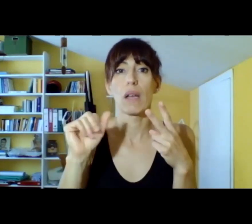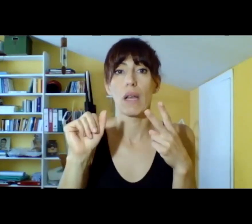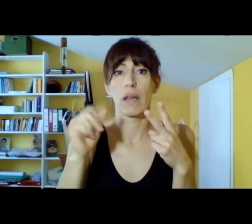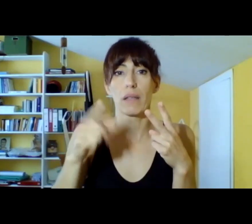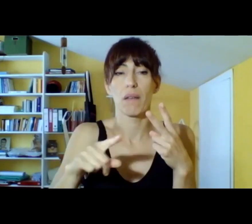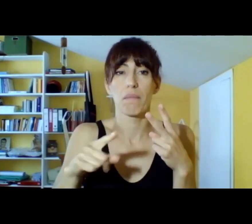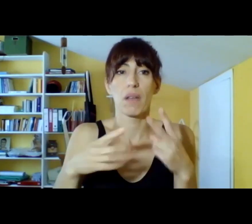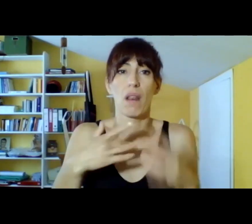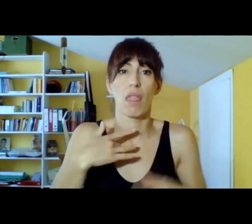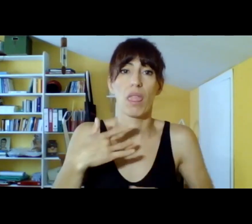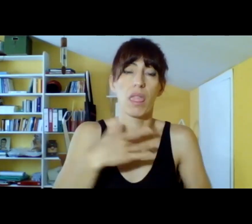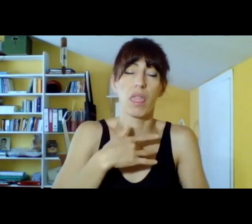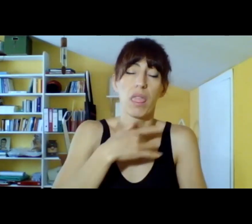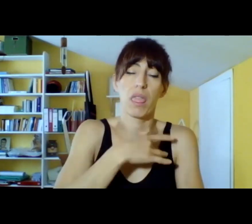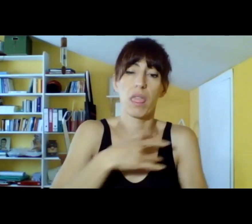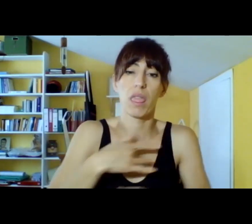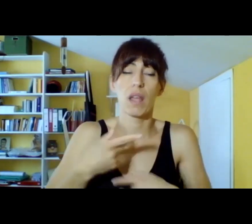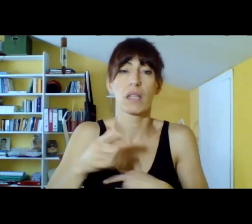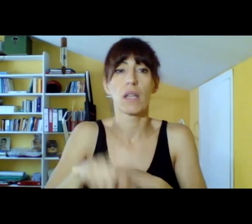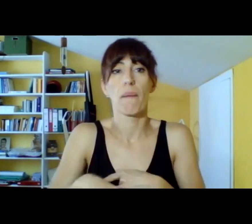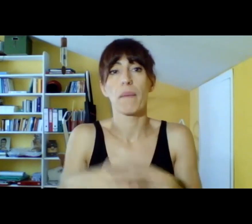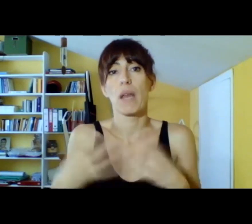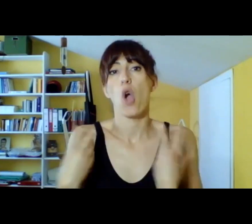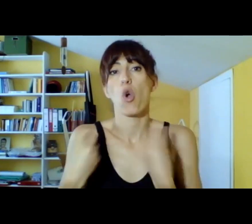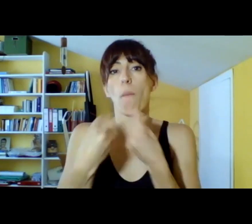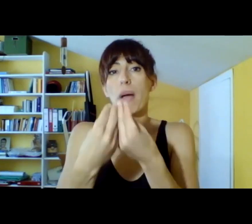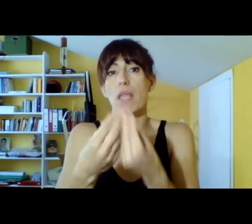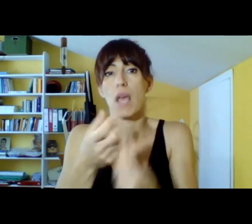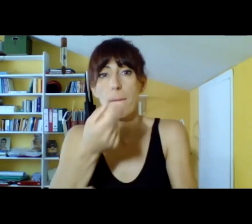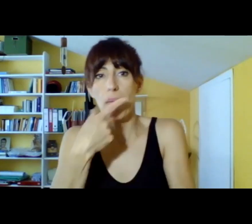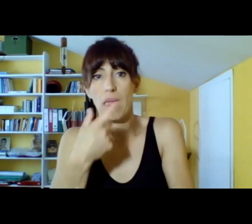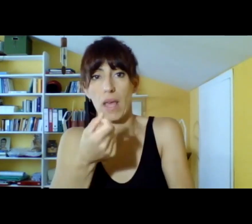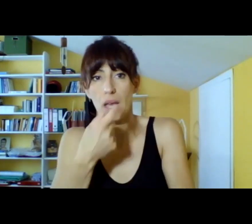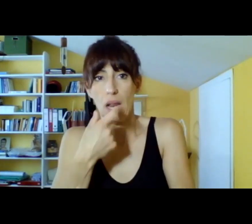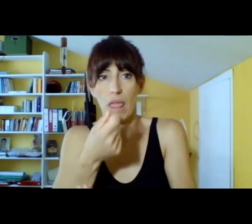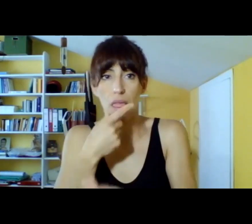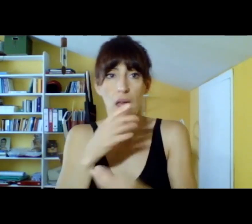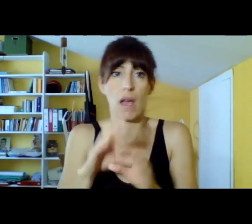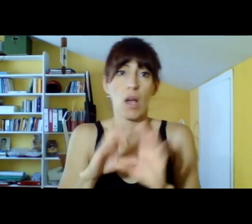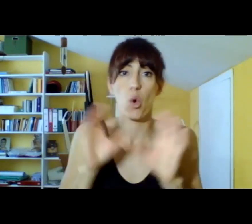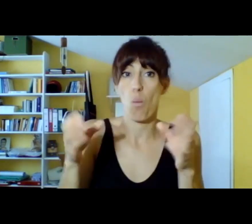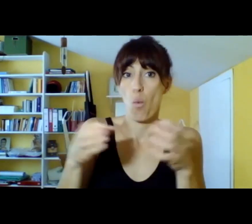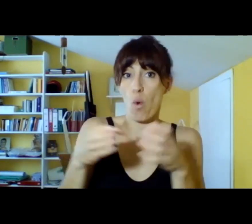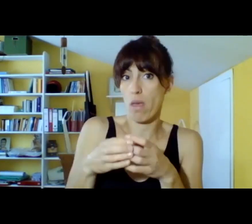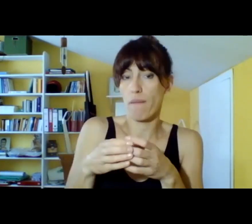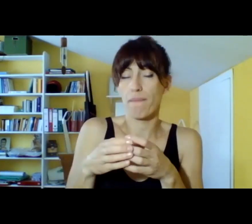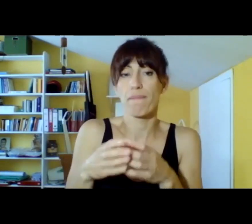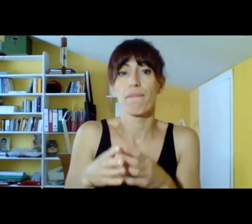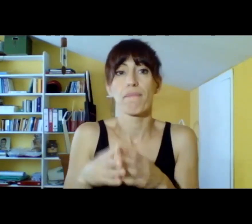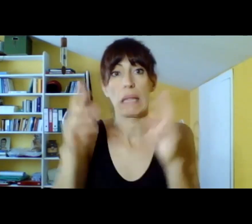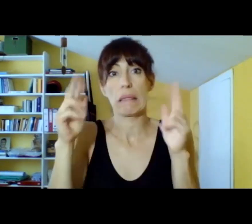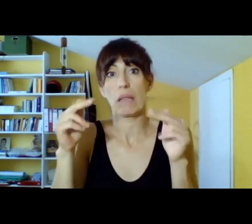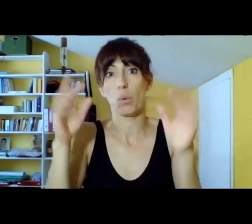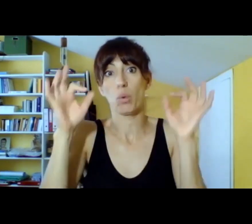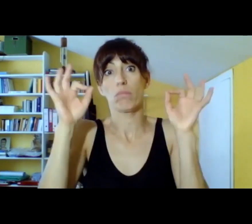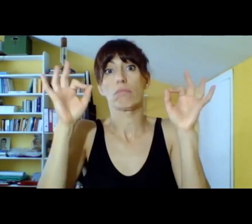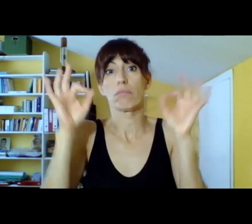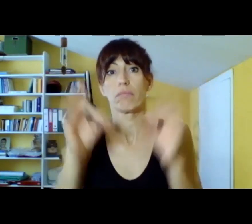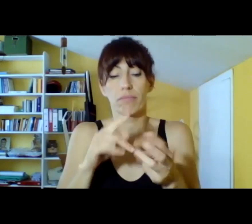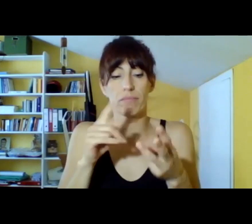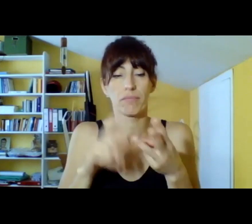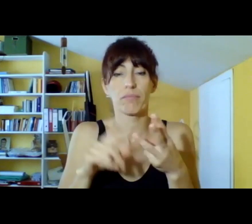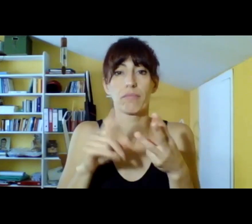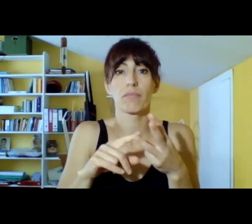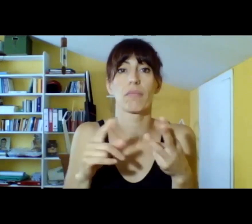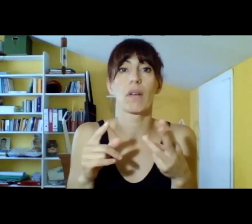malestares de las mujeres entre acompañar y medicalizar está la comunidad, con este título tan sugerente. Clara